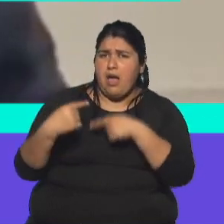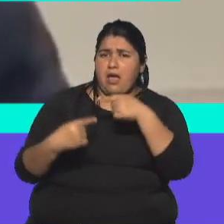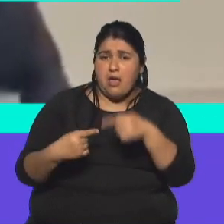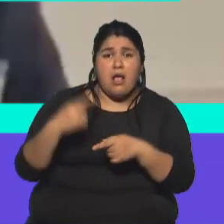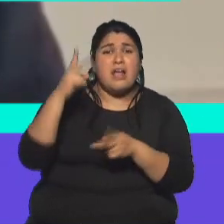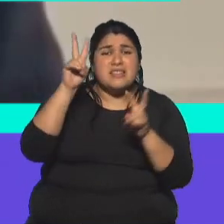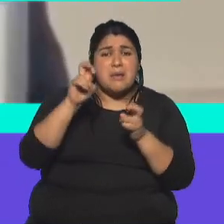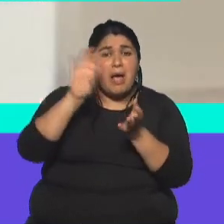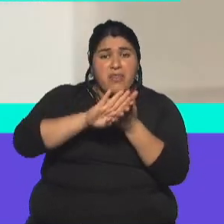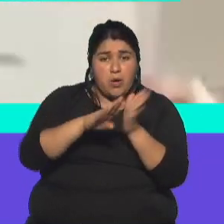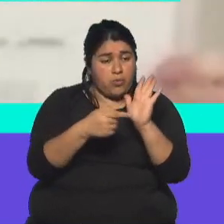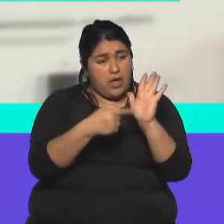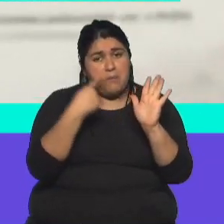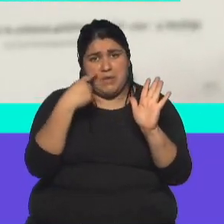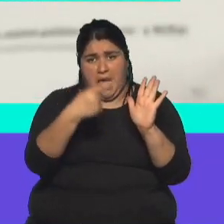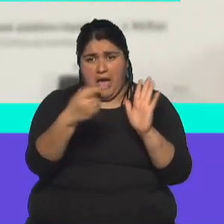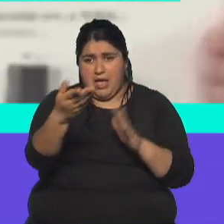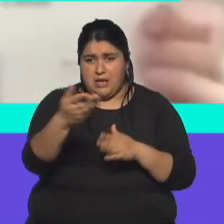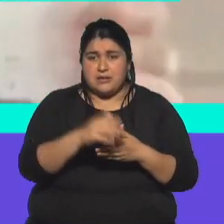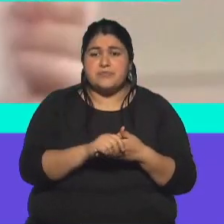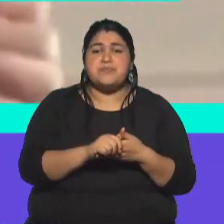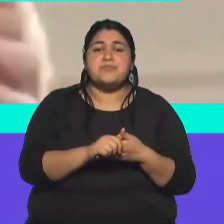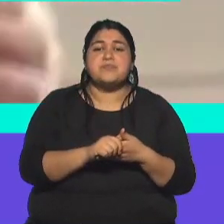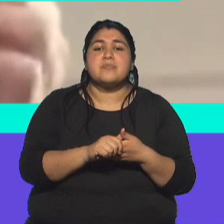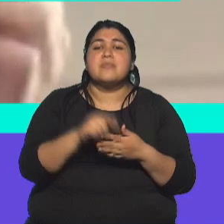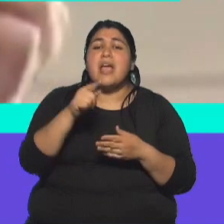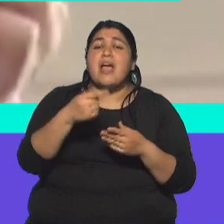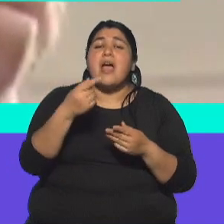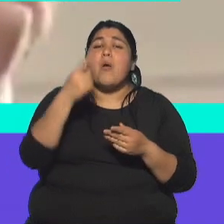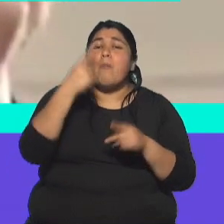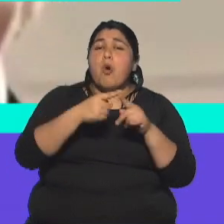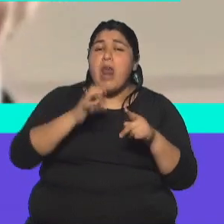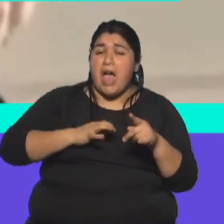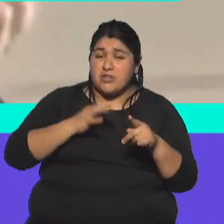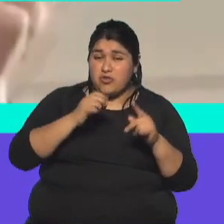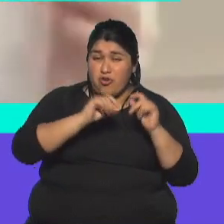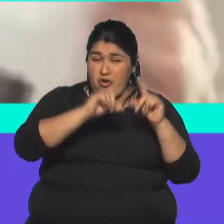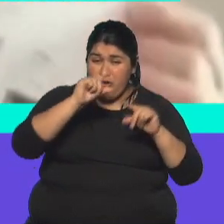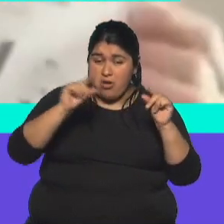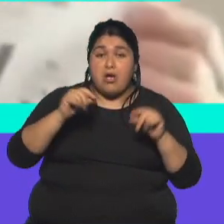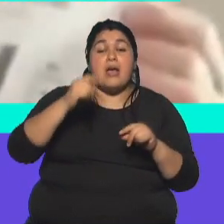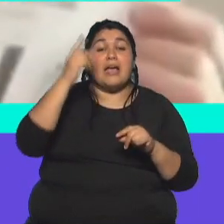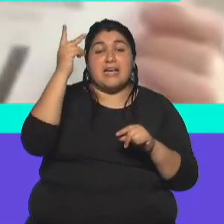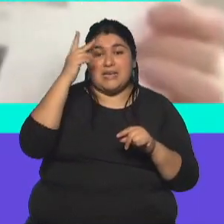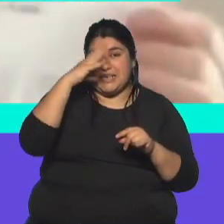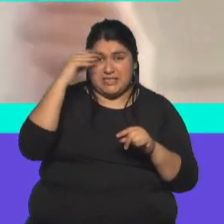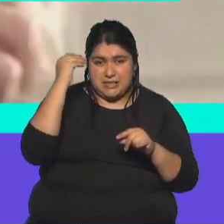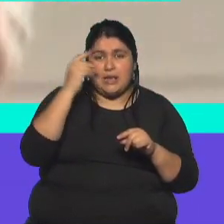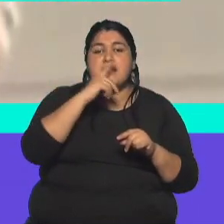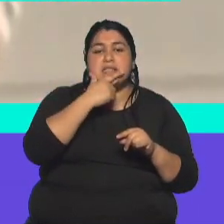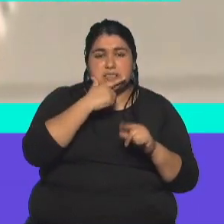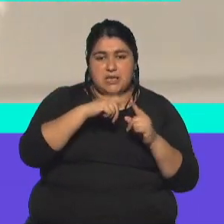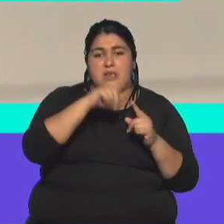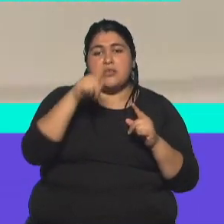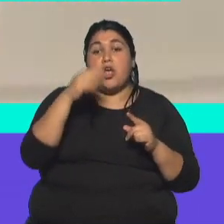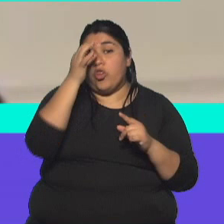deuda, ¿dónde está la cámara? Ahí está. Acá están la deuda promedio por año que tomó el gobierno de Cristina Kirchner, da 17,